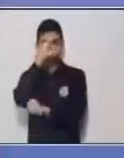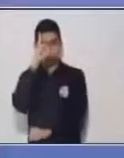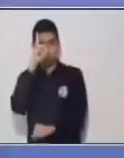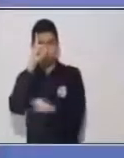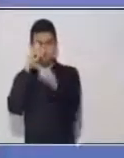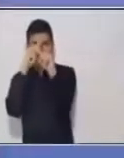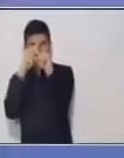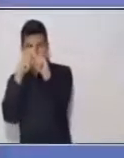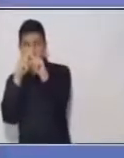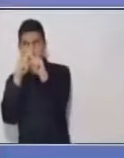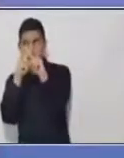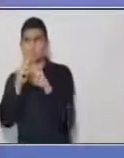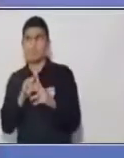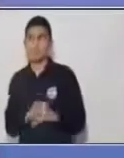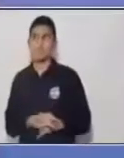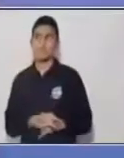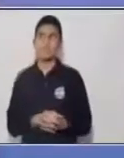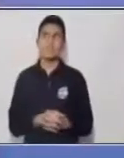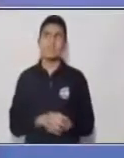¿Sí?